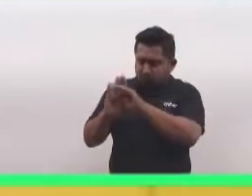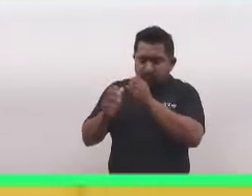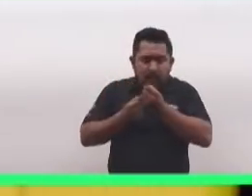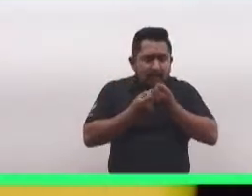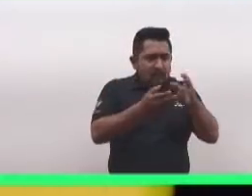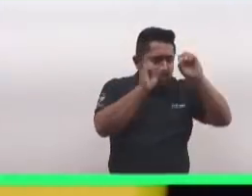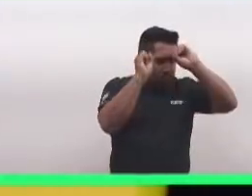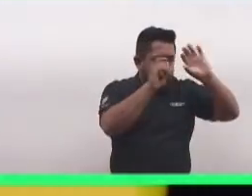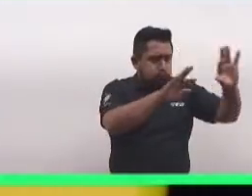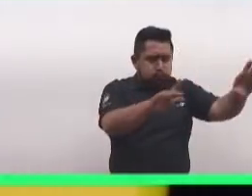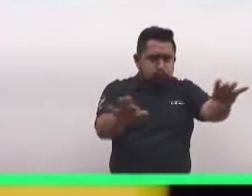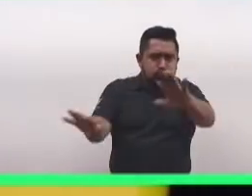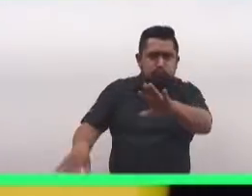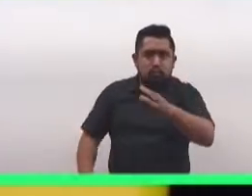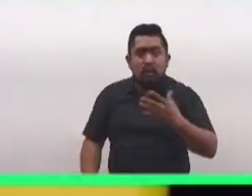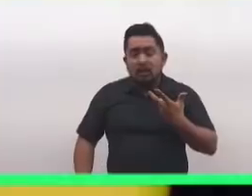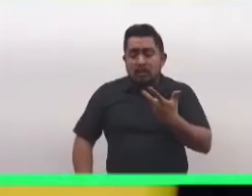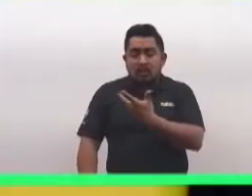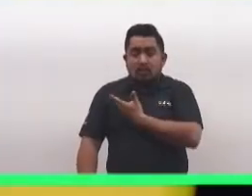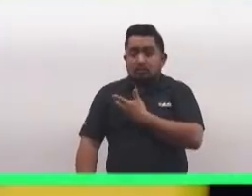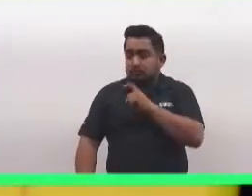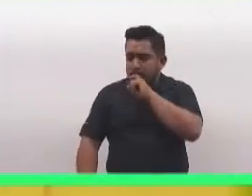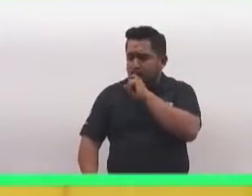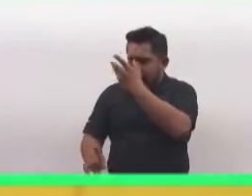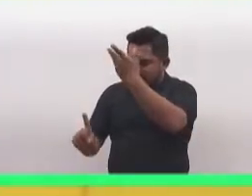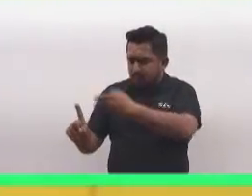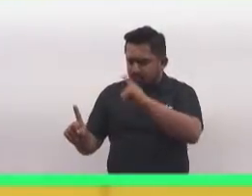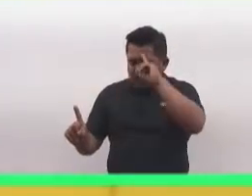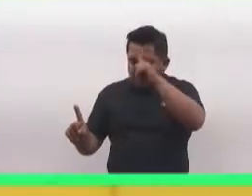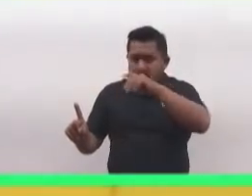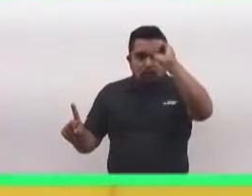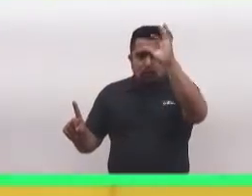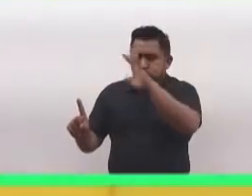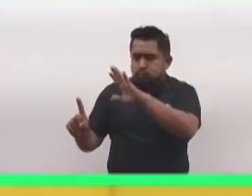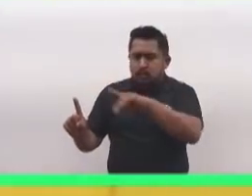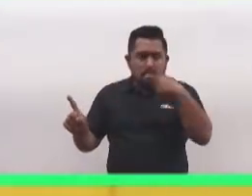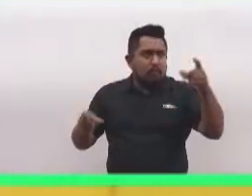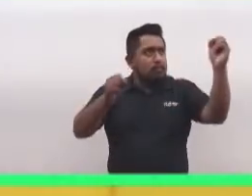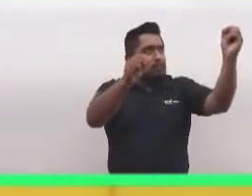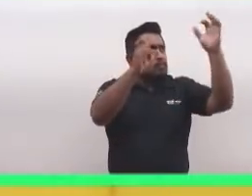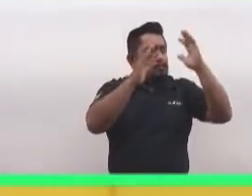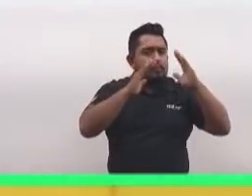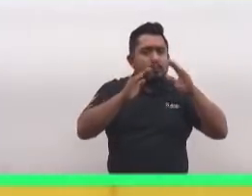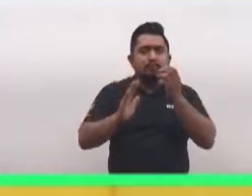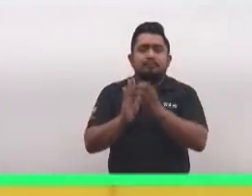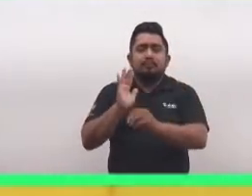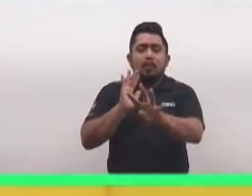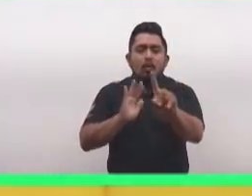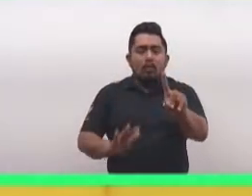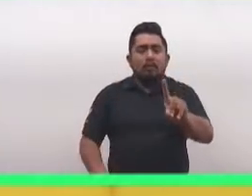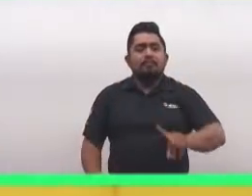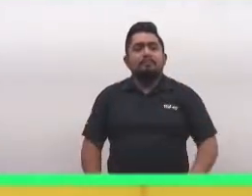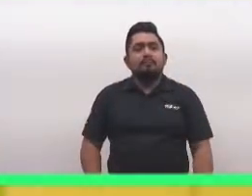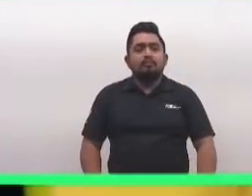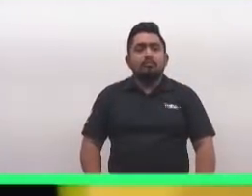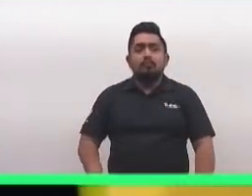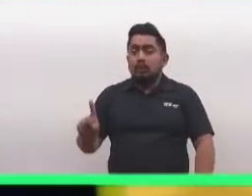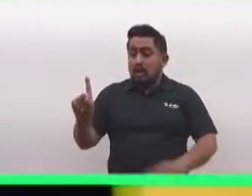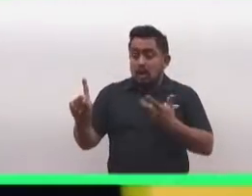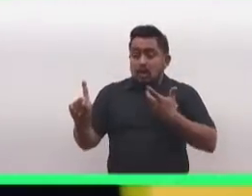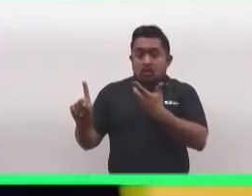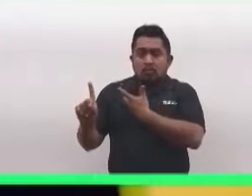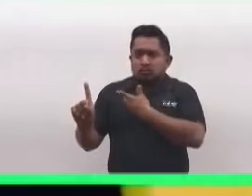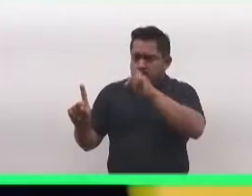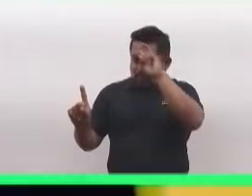decían bienaventurado el que piense en el pobre porque en el día de la necesidad del problema dios no lo olvidará habló conmigo salmo 41 dice bienaventurado el que piense que